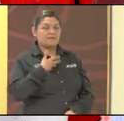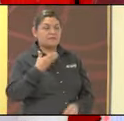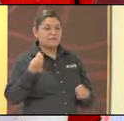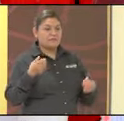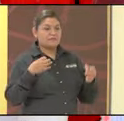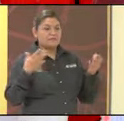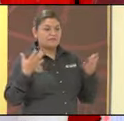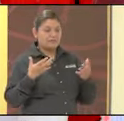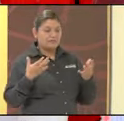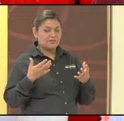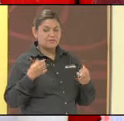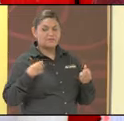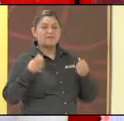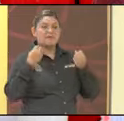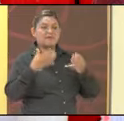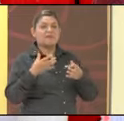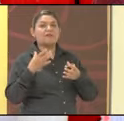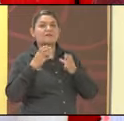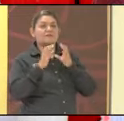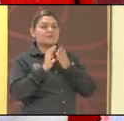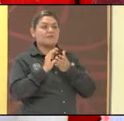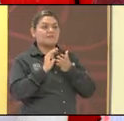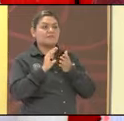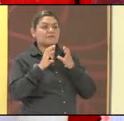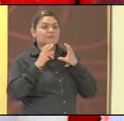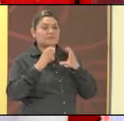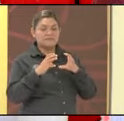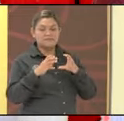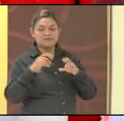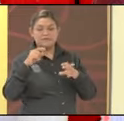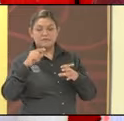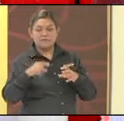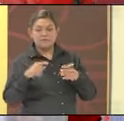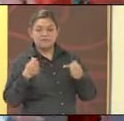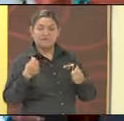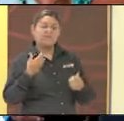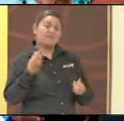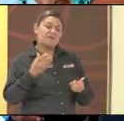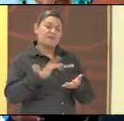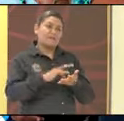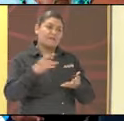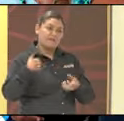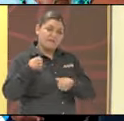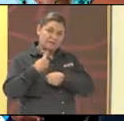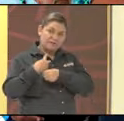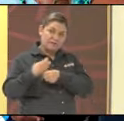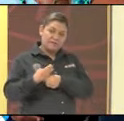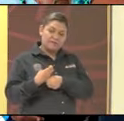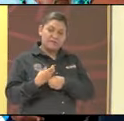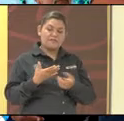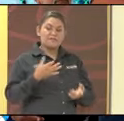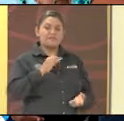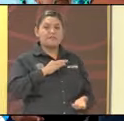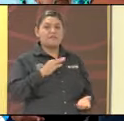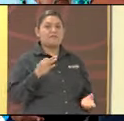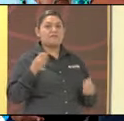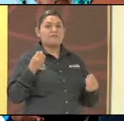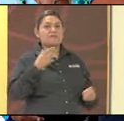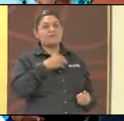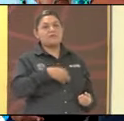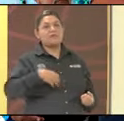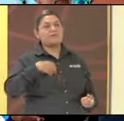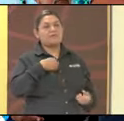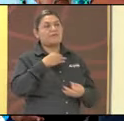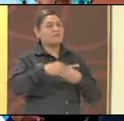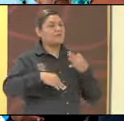acciones, les dimos unas pelotas también ahí a Jorge Hotza, y le agradezco su atención de invitarme, y pues muy contentos todos,